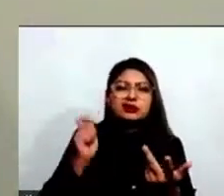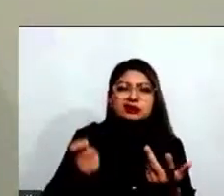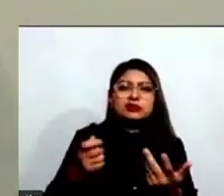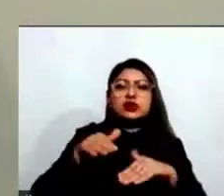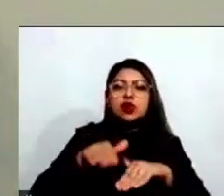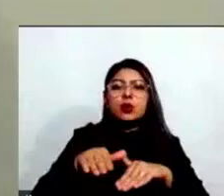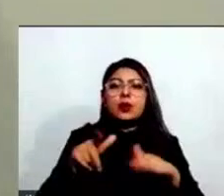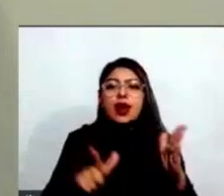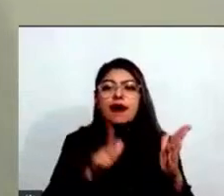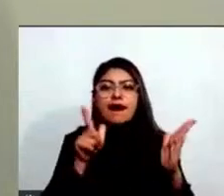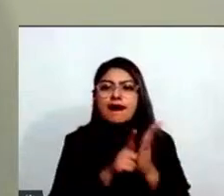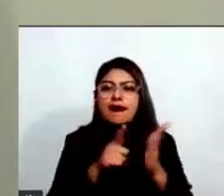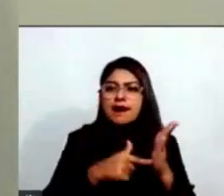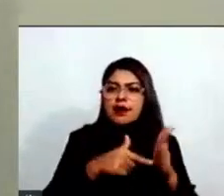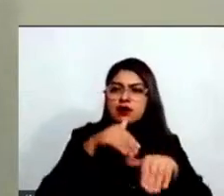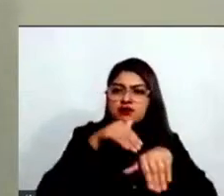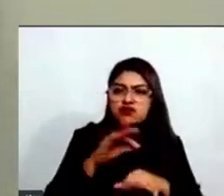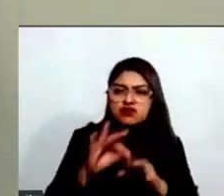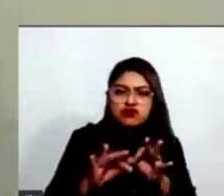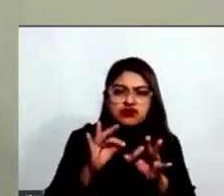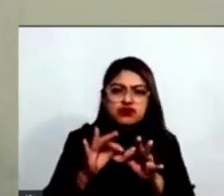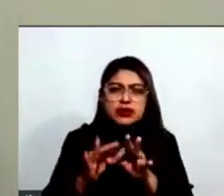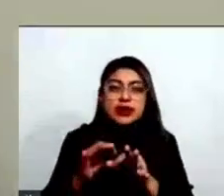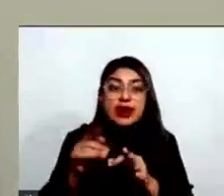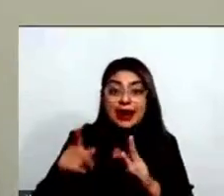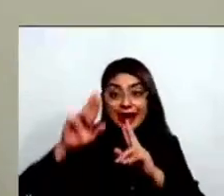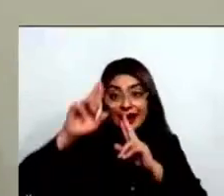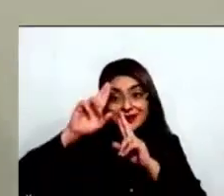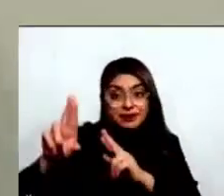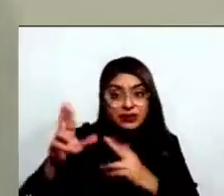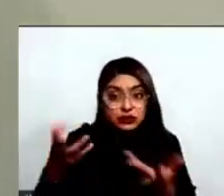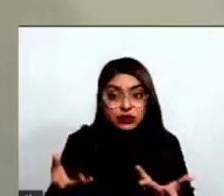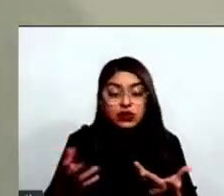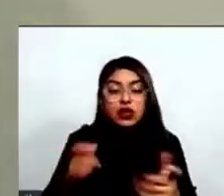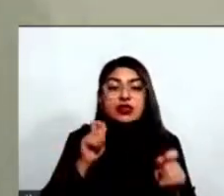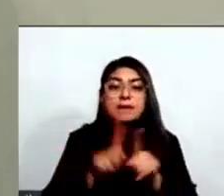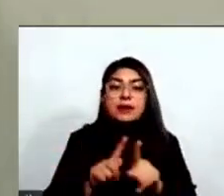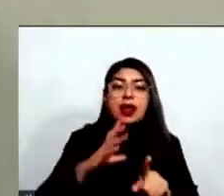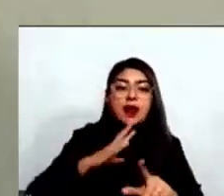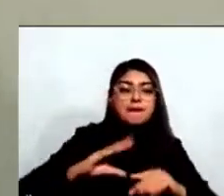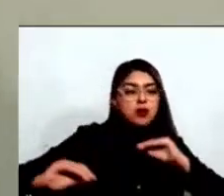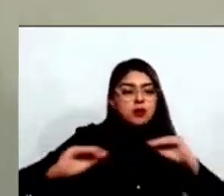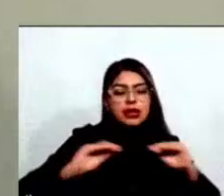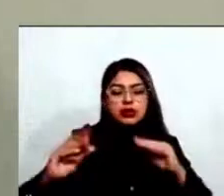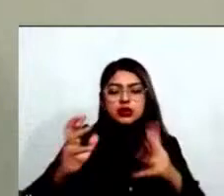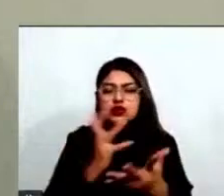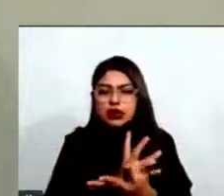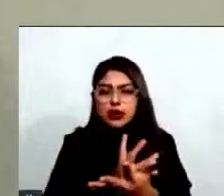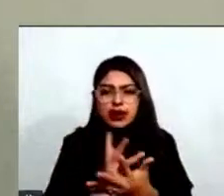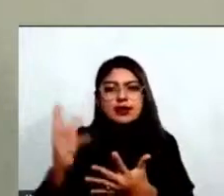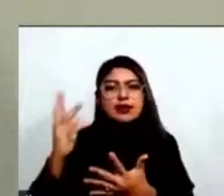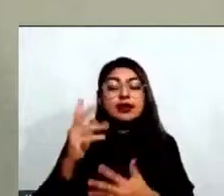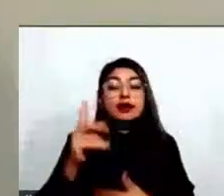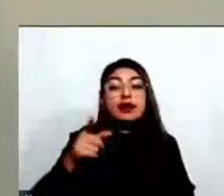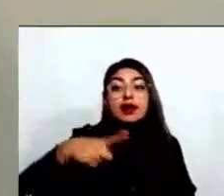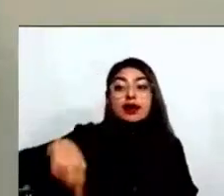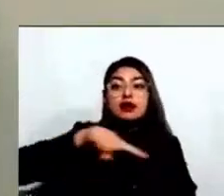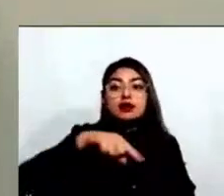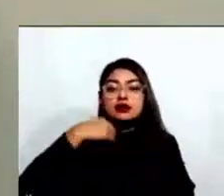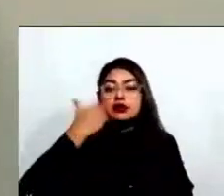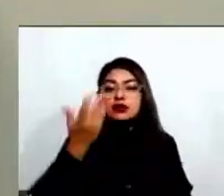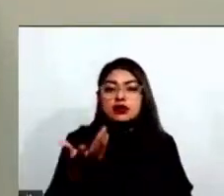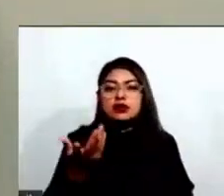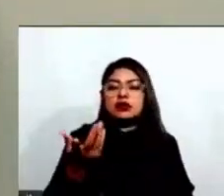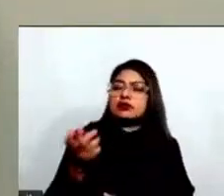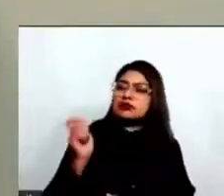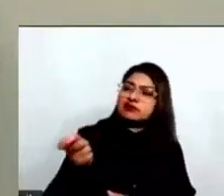trastabillan bajo los embates de movimientos radicales que buscan reemplazar sus fundamentos